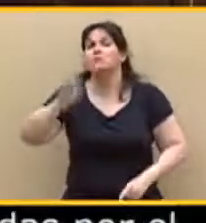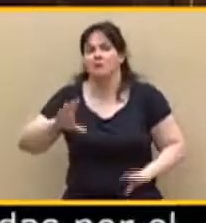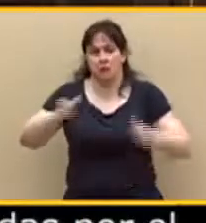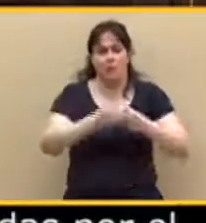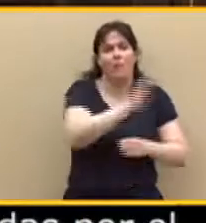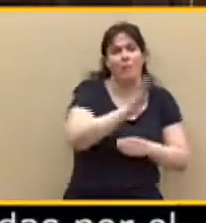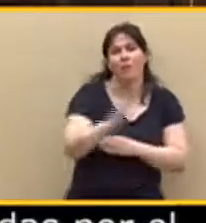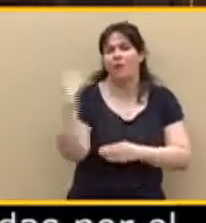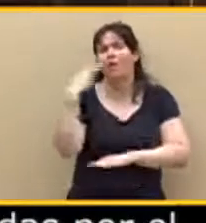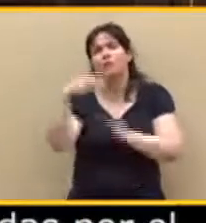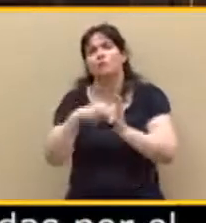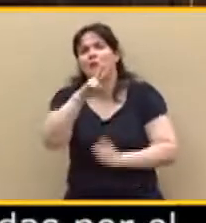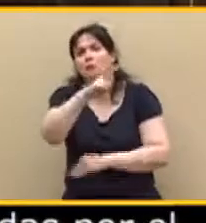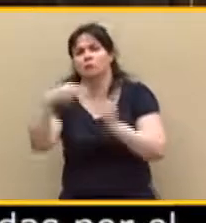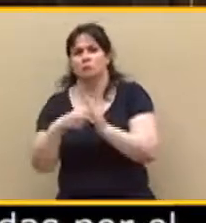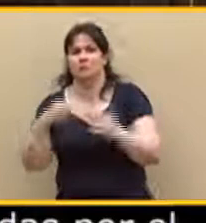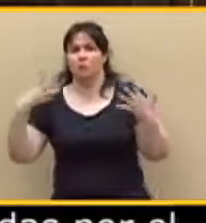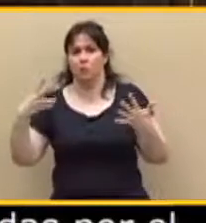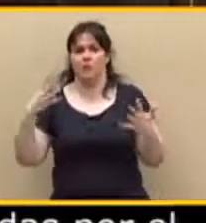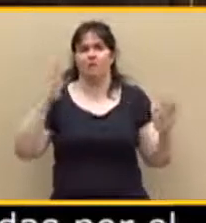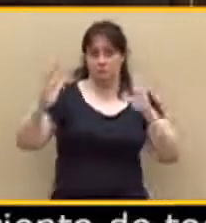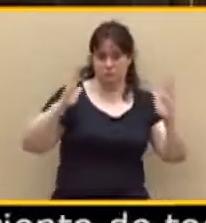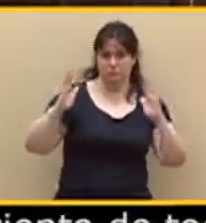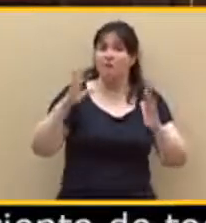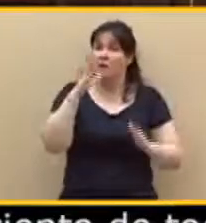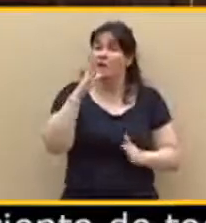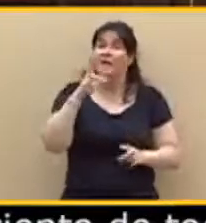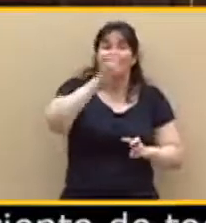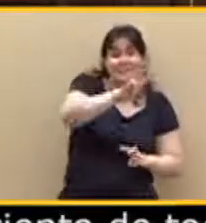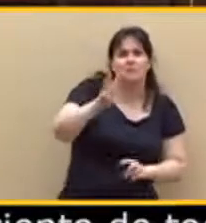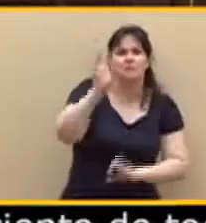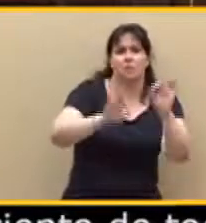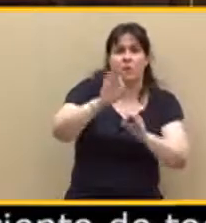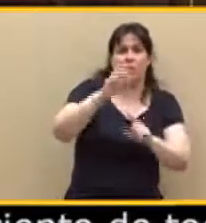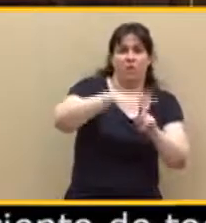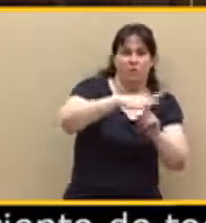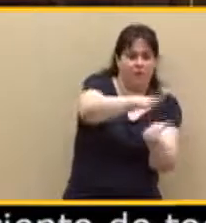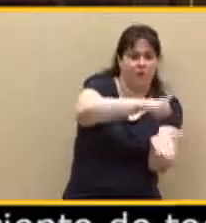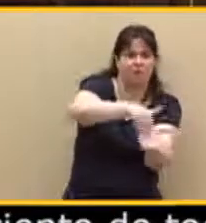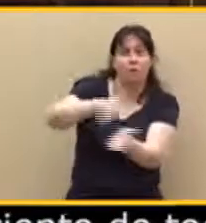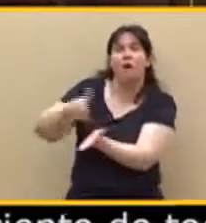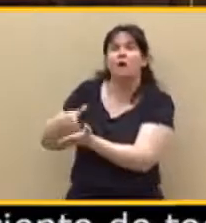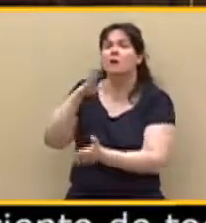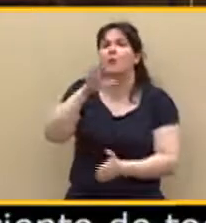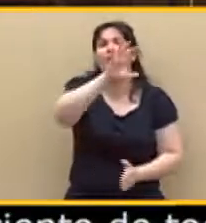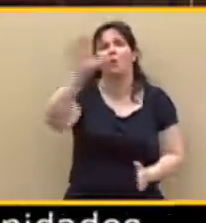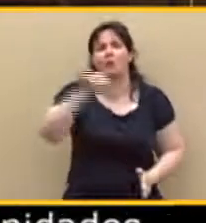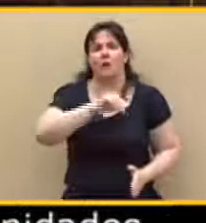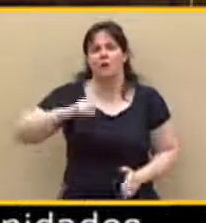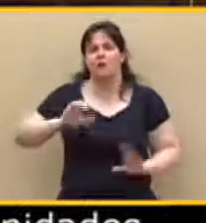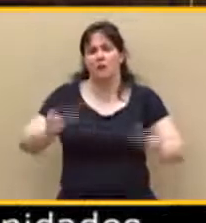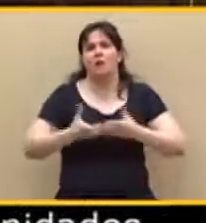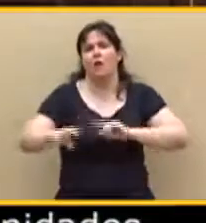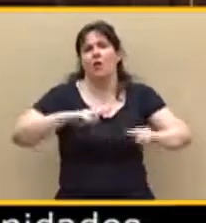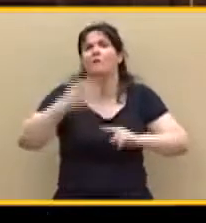El 33% de toda su facturación, señorías, lo consiguió de comunidades gobernadas por el Partido Popular. Pero miren,